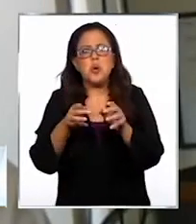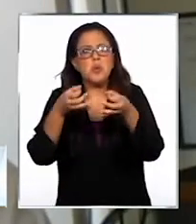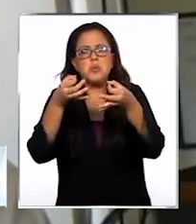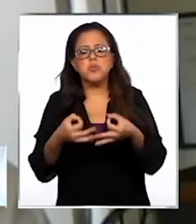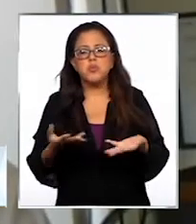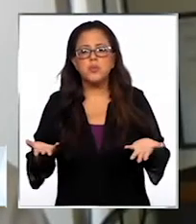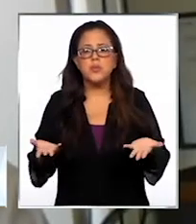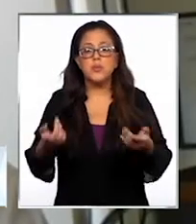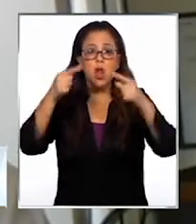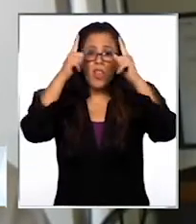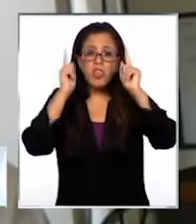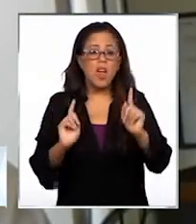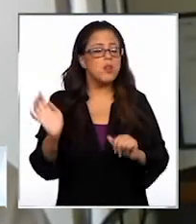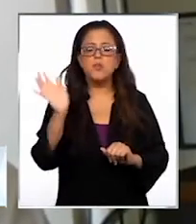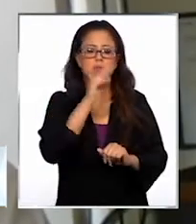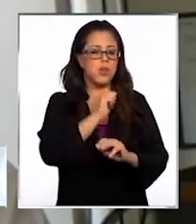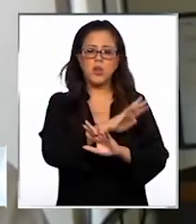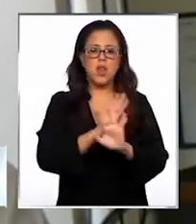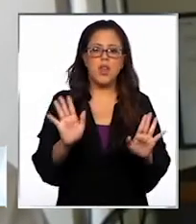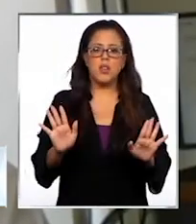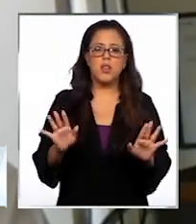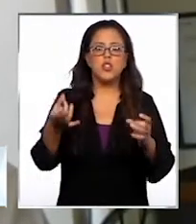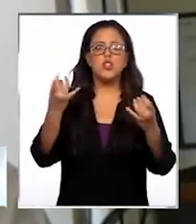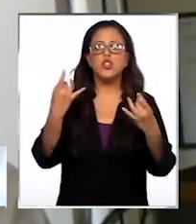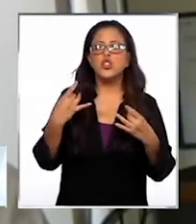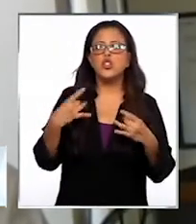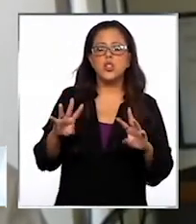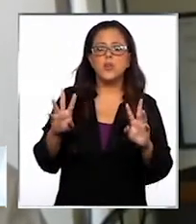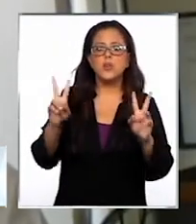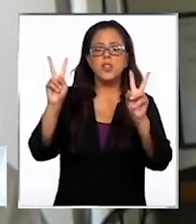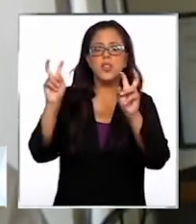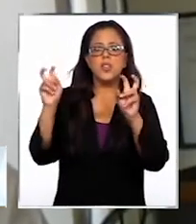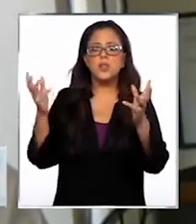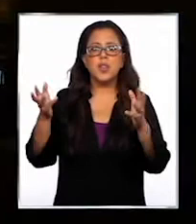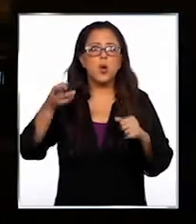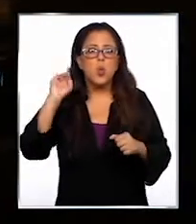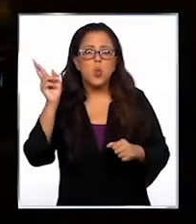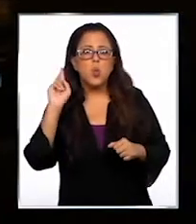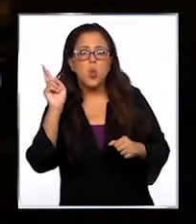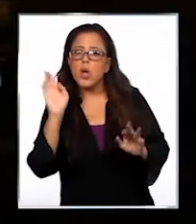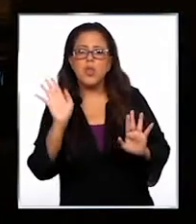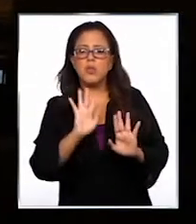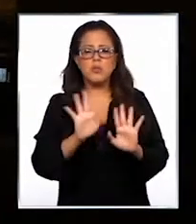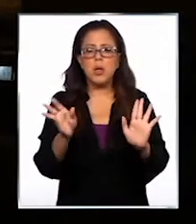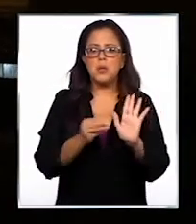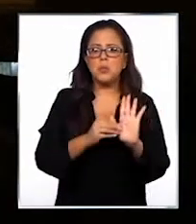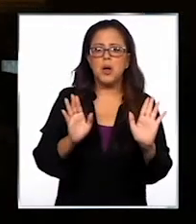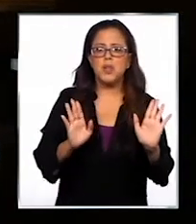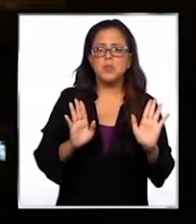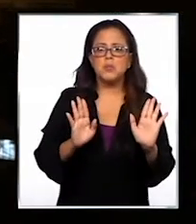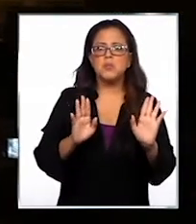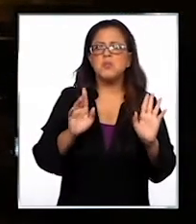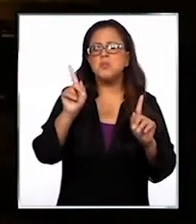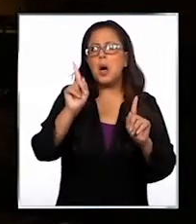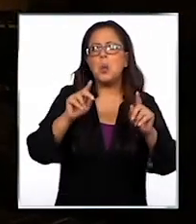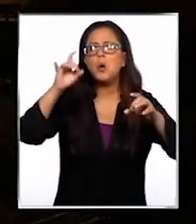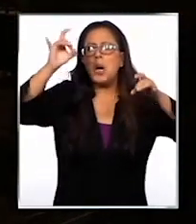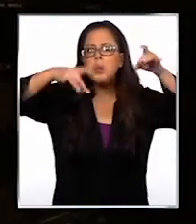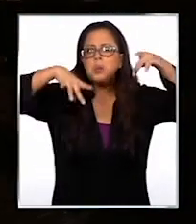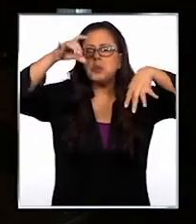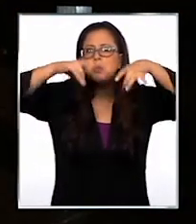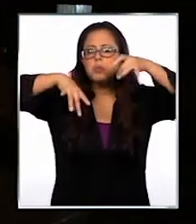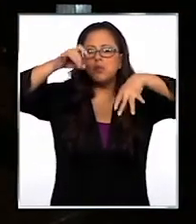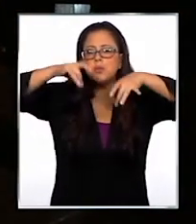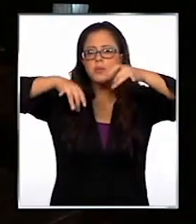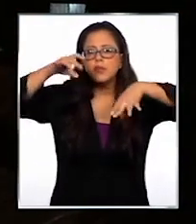Y en cuanto a los daños, tampoco vimos ningún reporte, solamente lo que fue sonidos más que nada, algunas precipitaciones que sí cayeron, que fueron